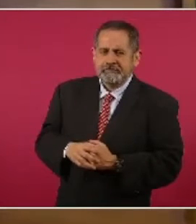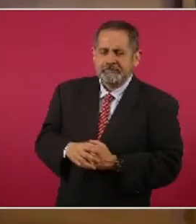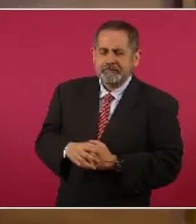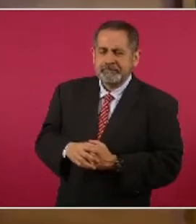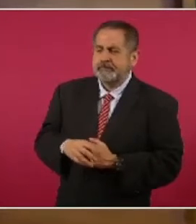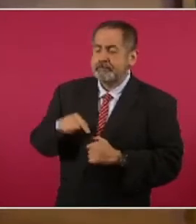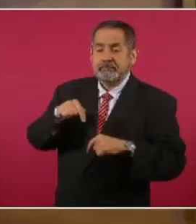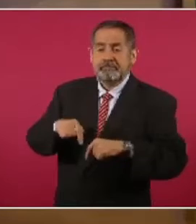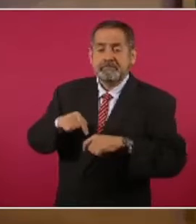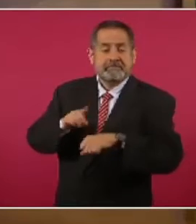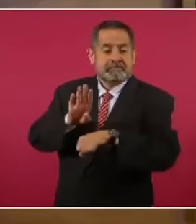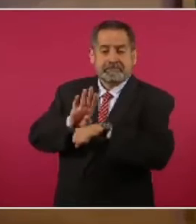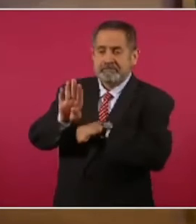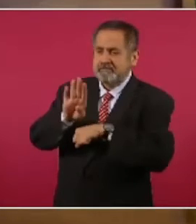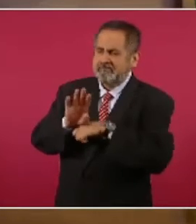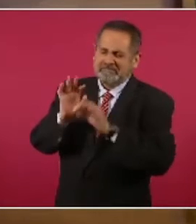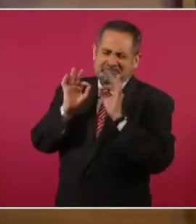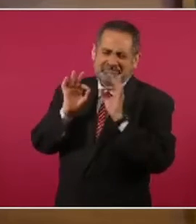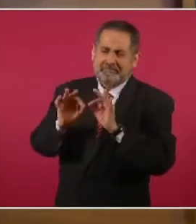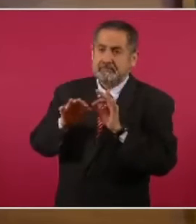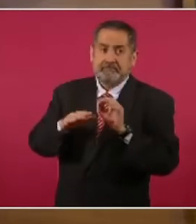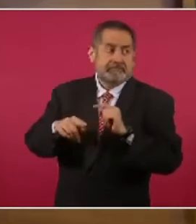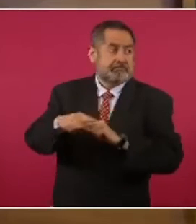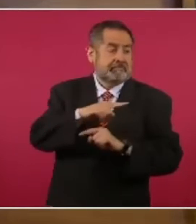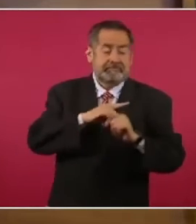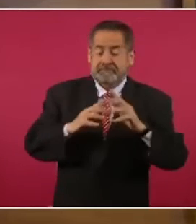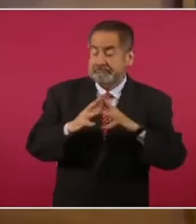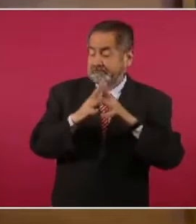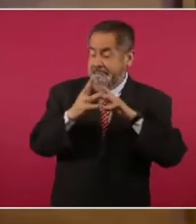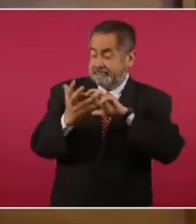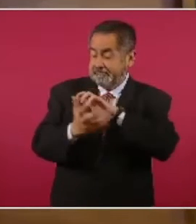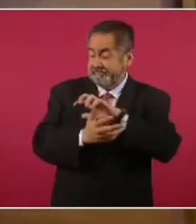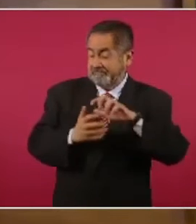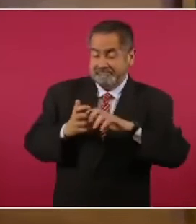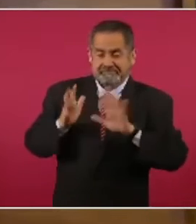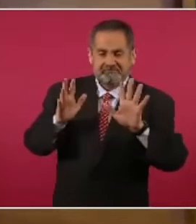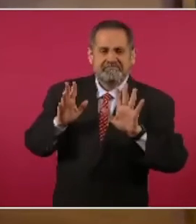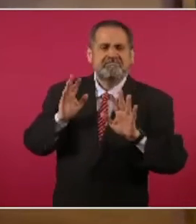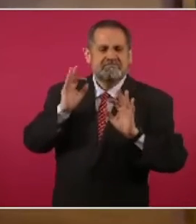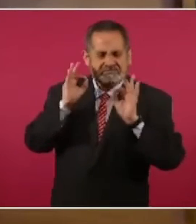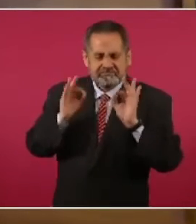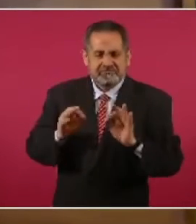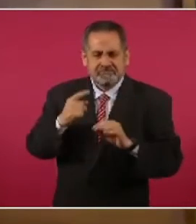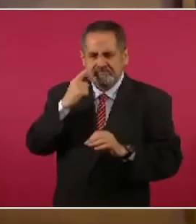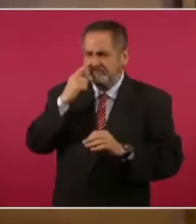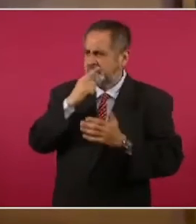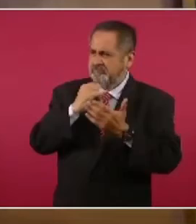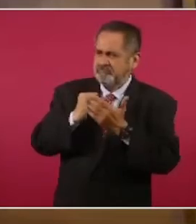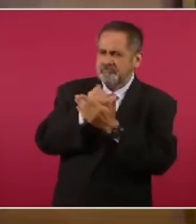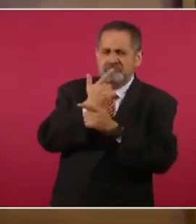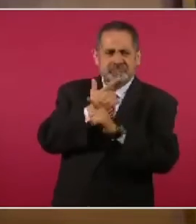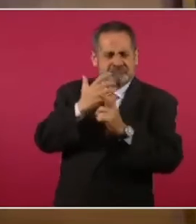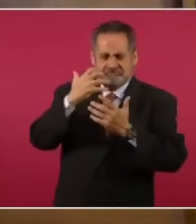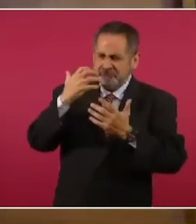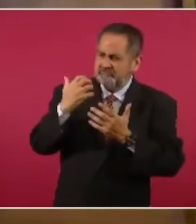Aquí en Brasil esto ha sido una guerra, pero la democracia ha vencido.